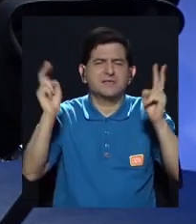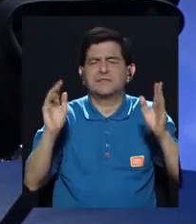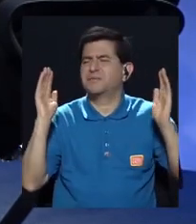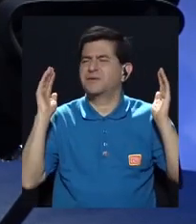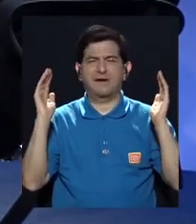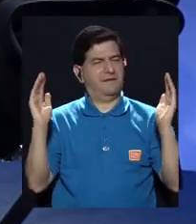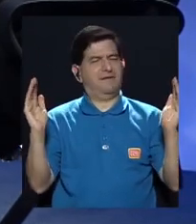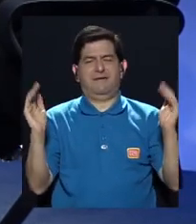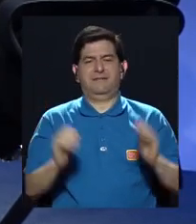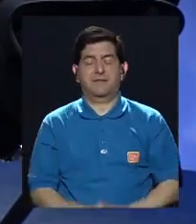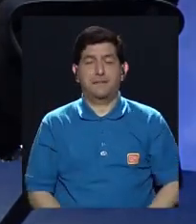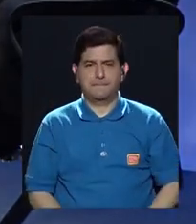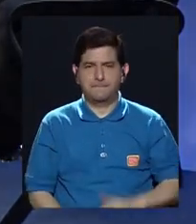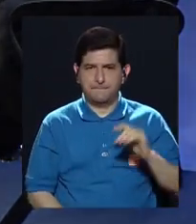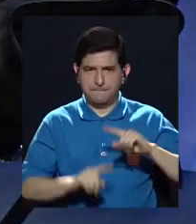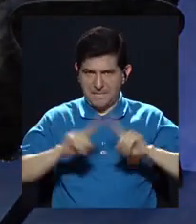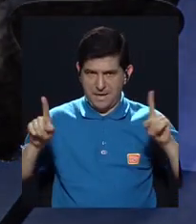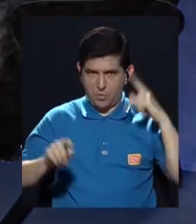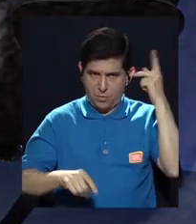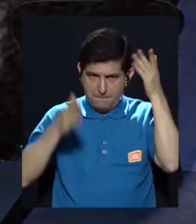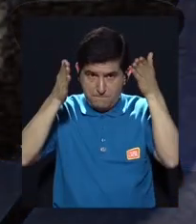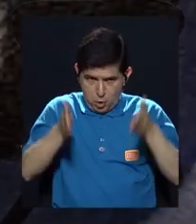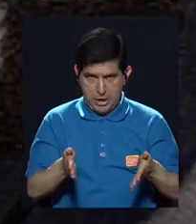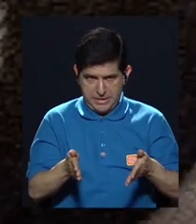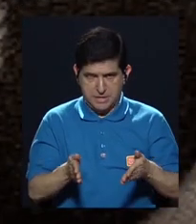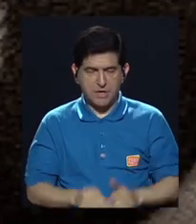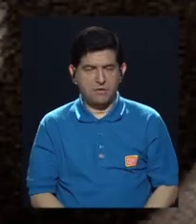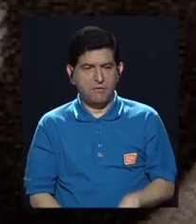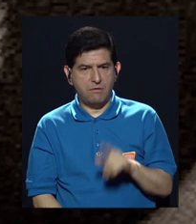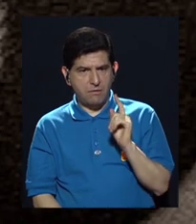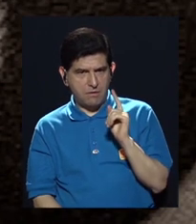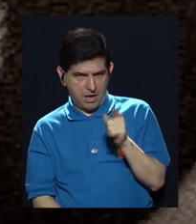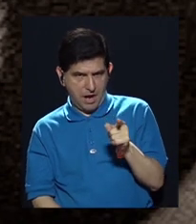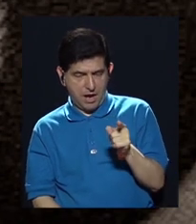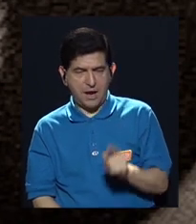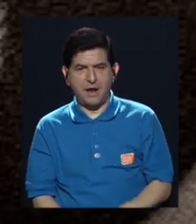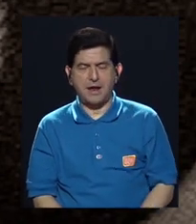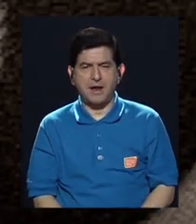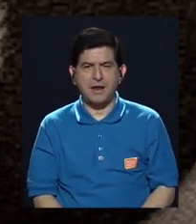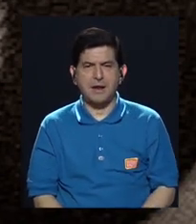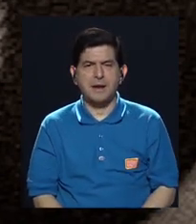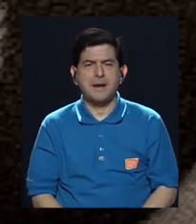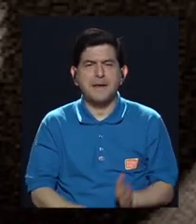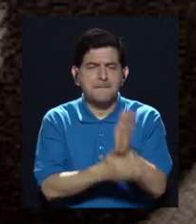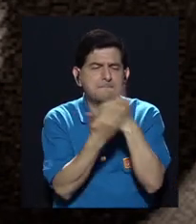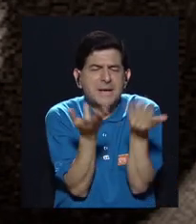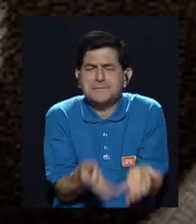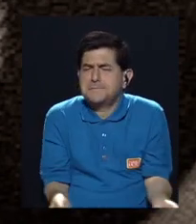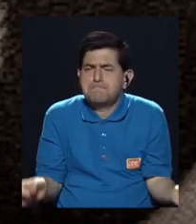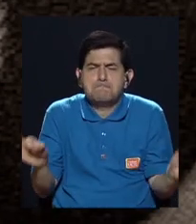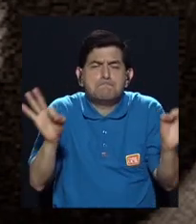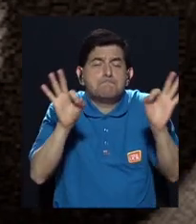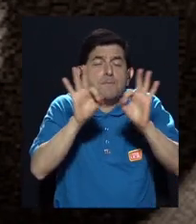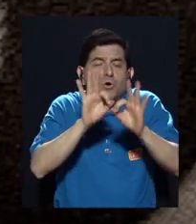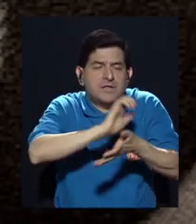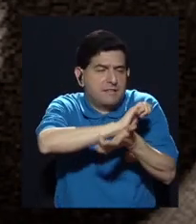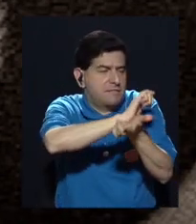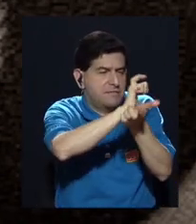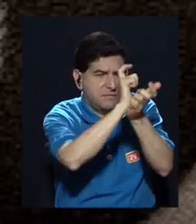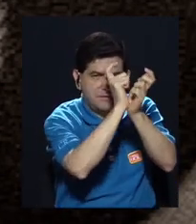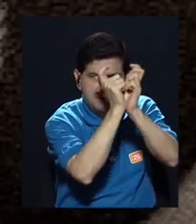muy largo. Como político, creo que fue una de las piezas más importantes en